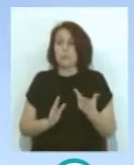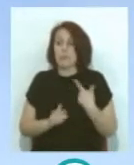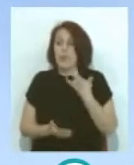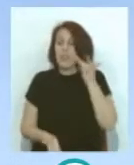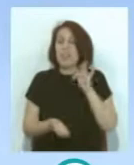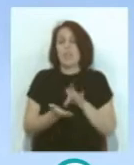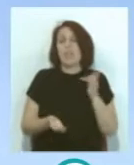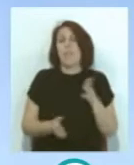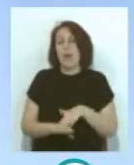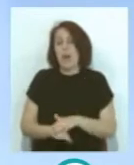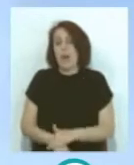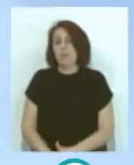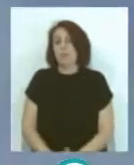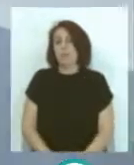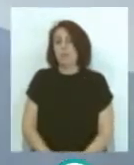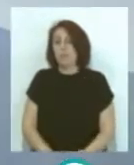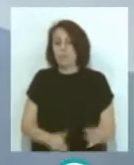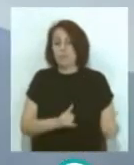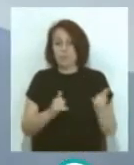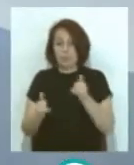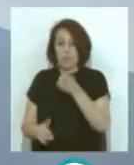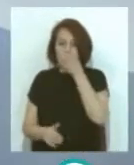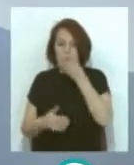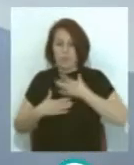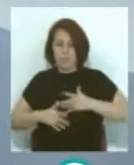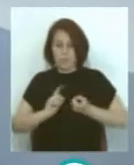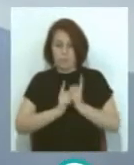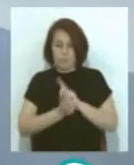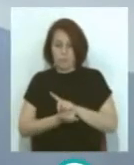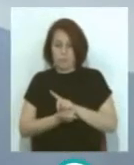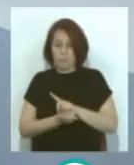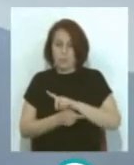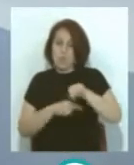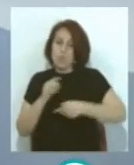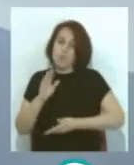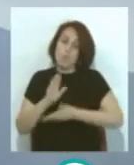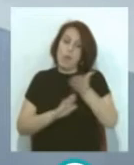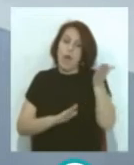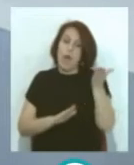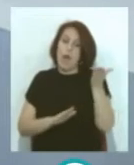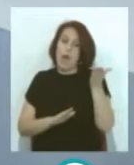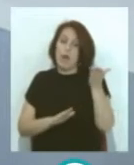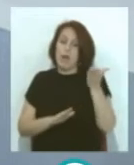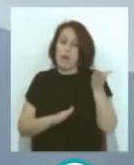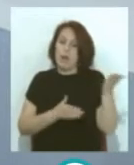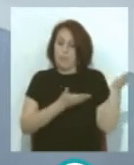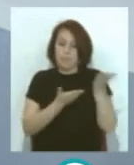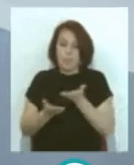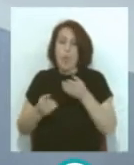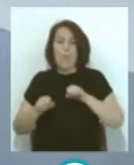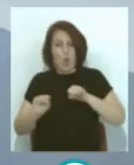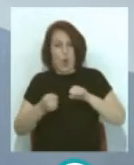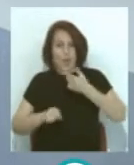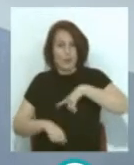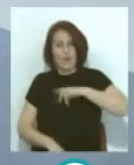citados para llegar al Rosal, vestirse e ir ya después a ser recibido por esa motorada que